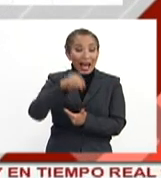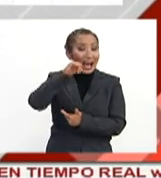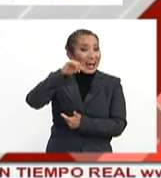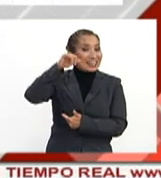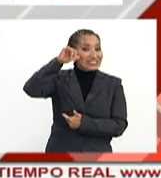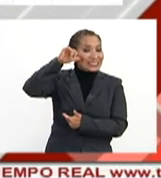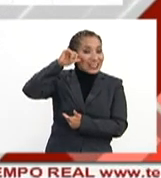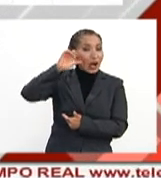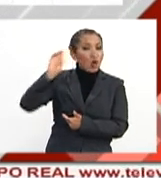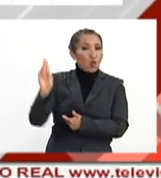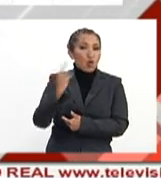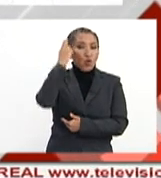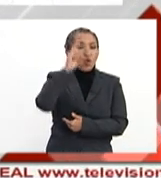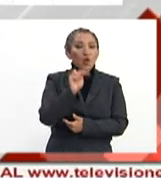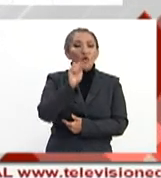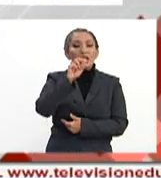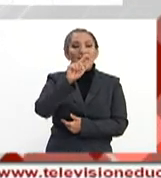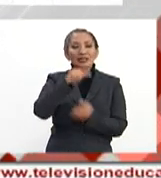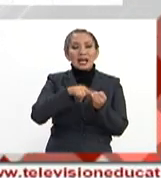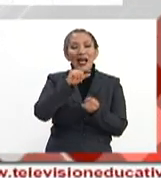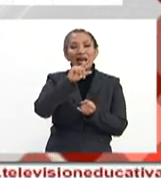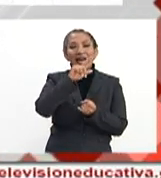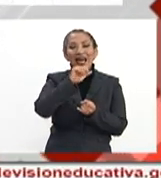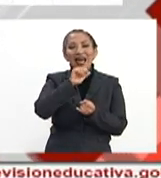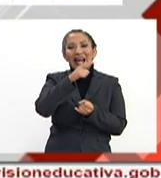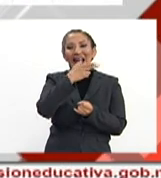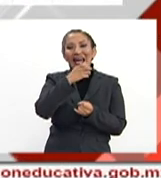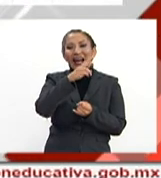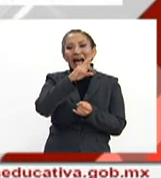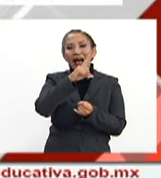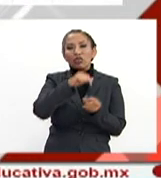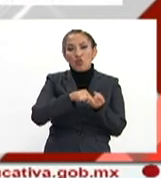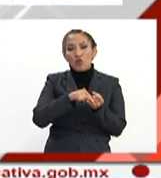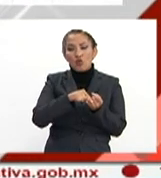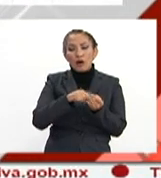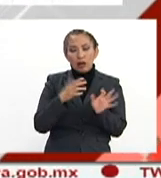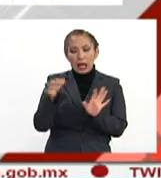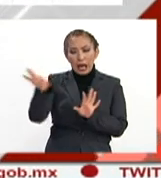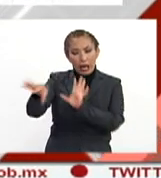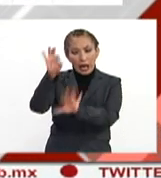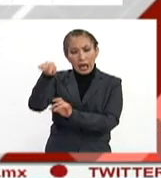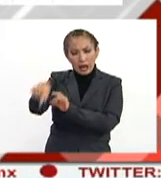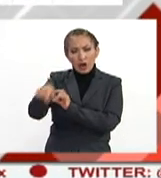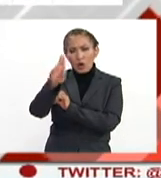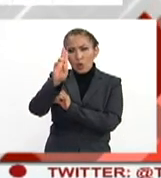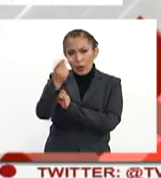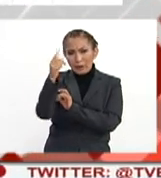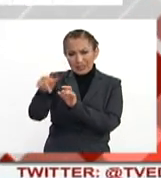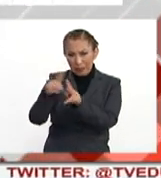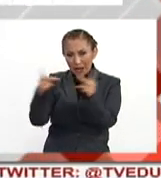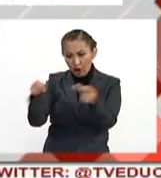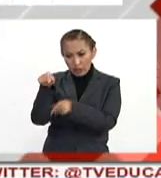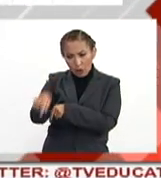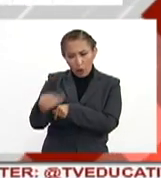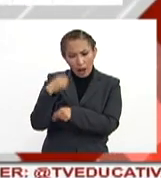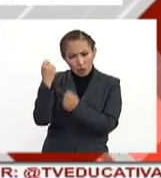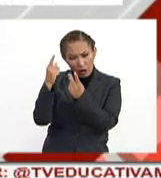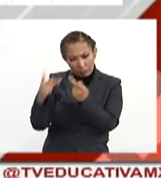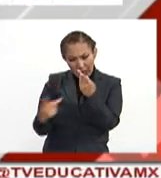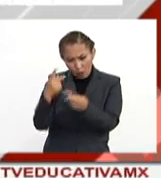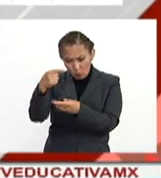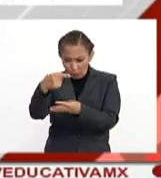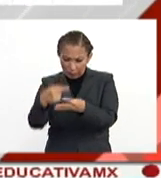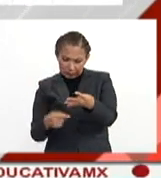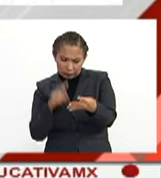ayer, traigo la del Universal, la del Heraldo de México, La Razón, El Financiero. Es la del Universal, perdón. La del Universal. Donde en algunas de las preguntas